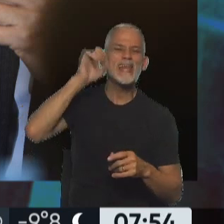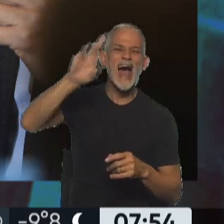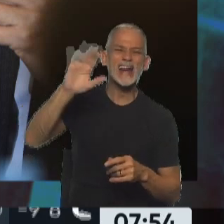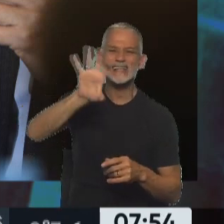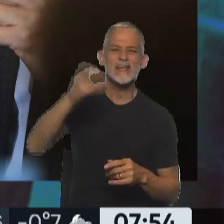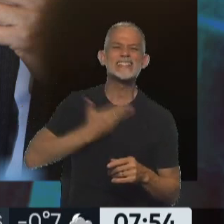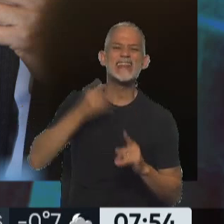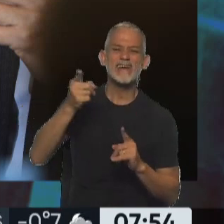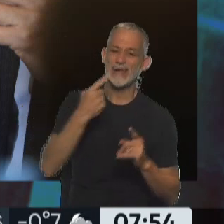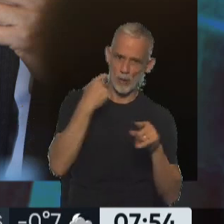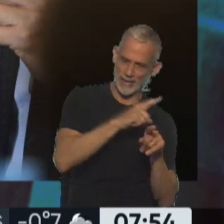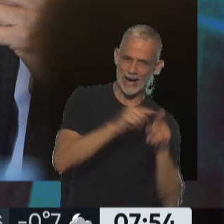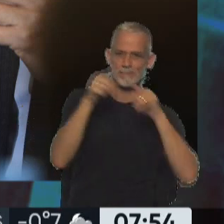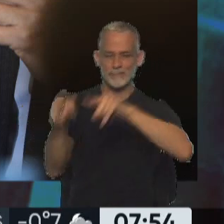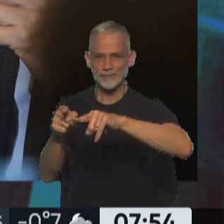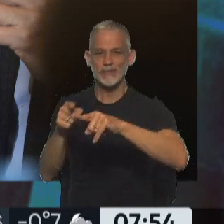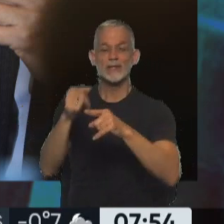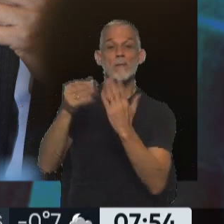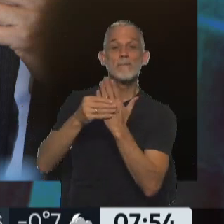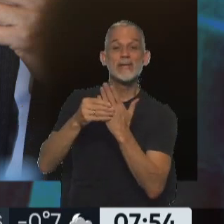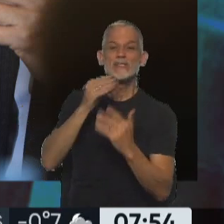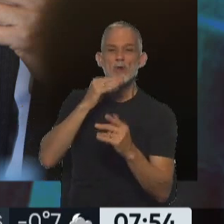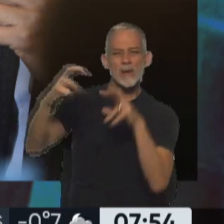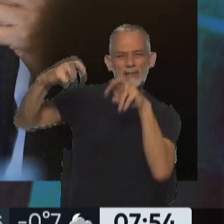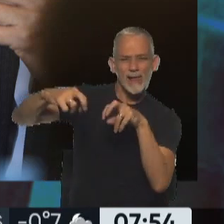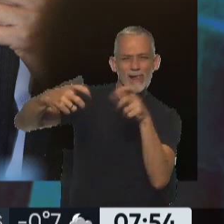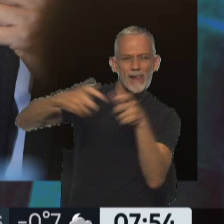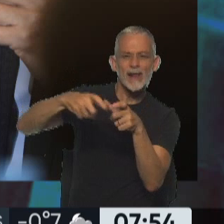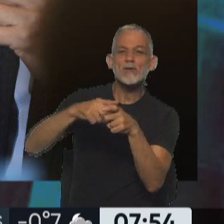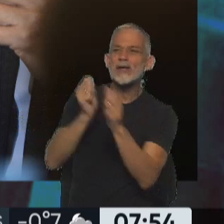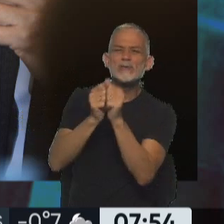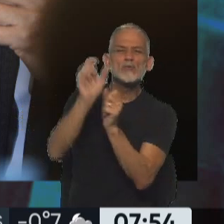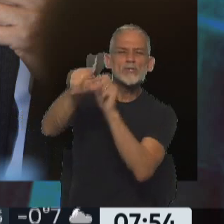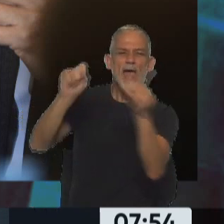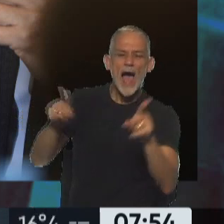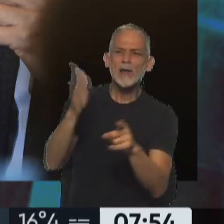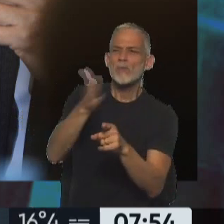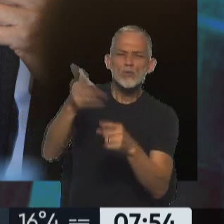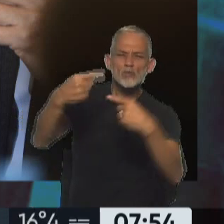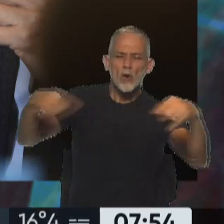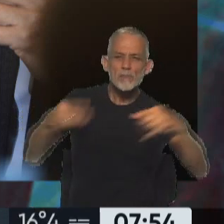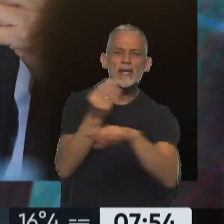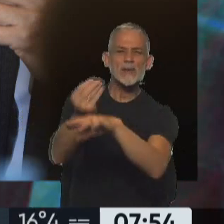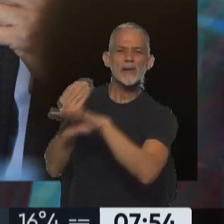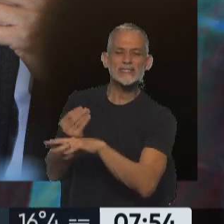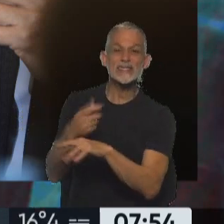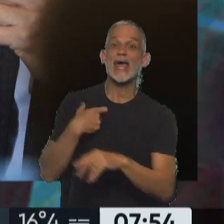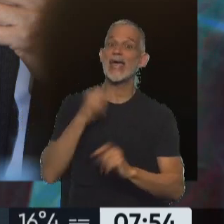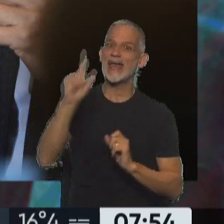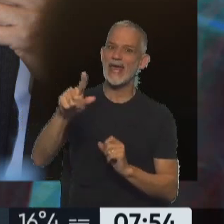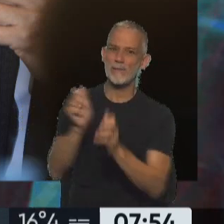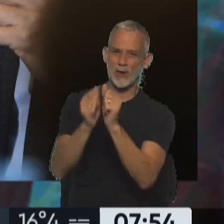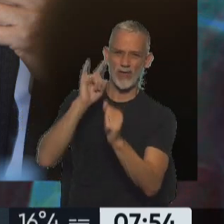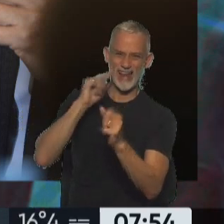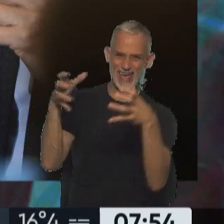los funcionarios de el ministro masa y industriales productores y representantes gremiales de la